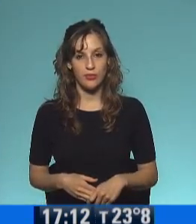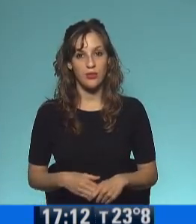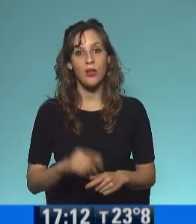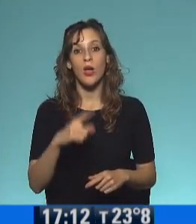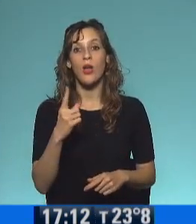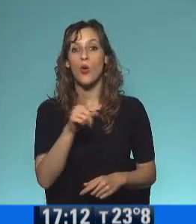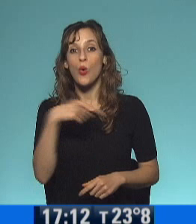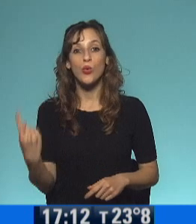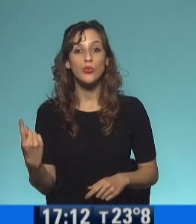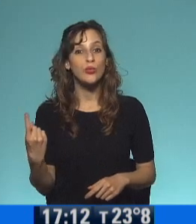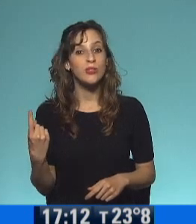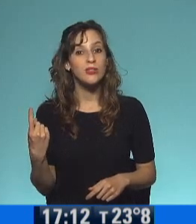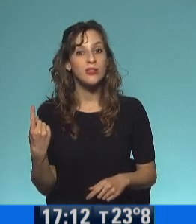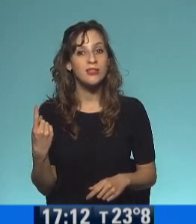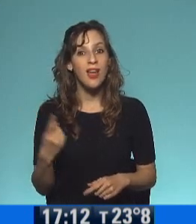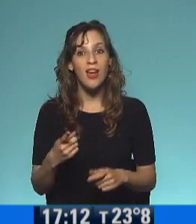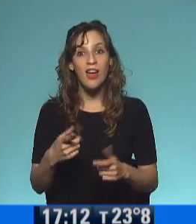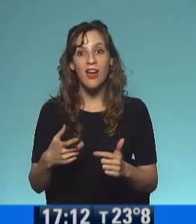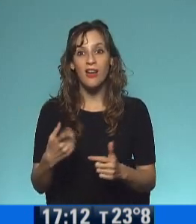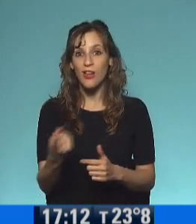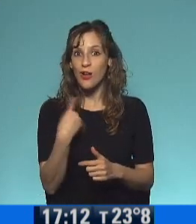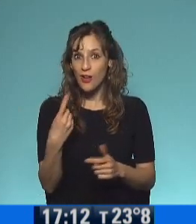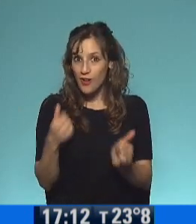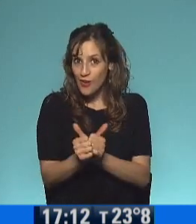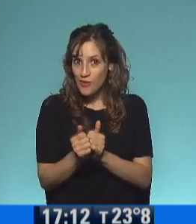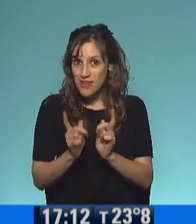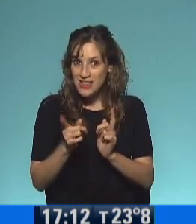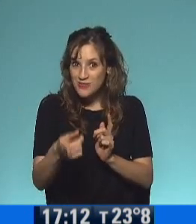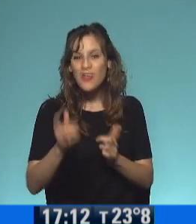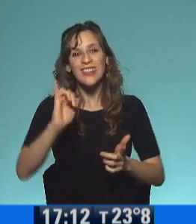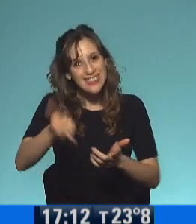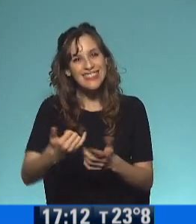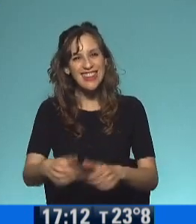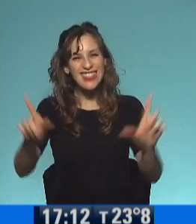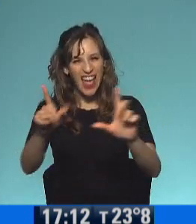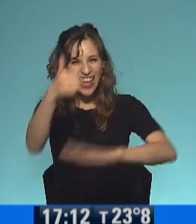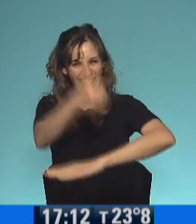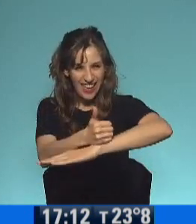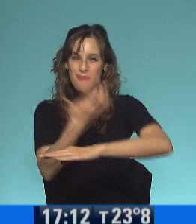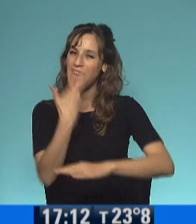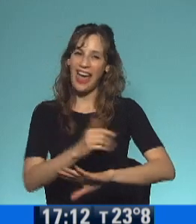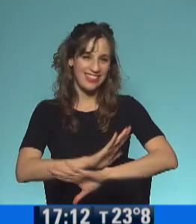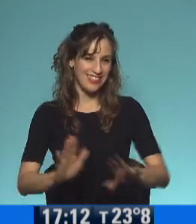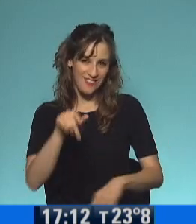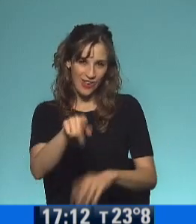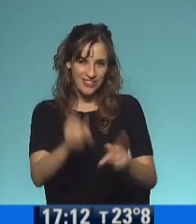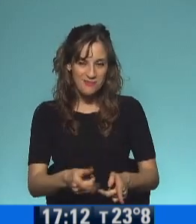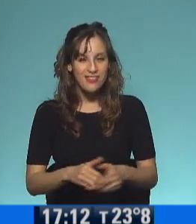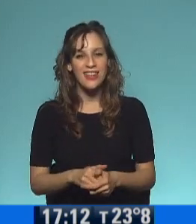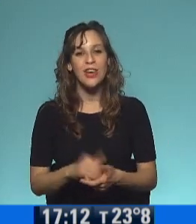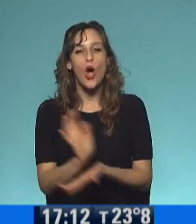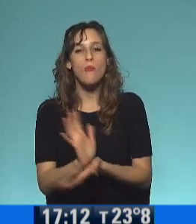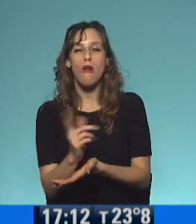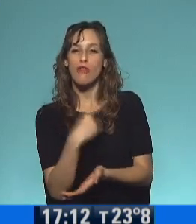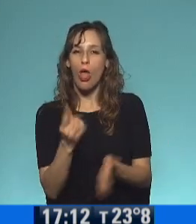otra. ¡Ay, canchera con nosotros, Agu! Y sí, esas son las fotos que también nos gusta recibir. Ahí canchera. Claro que sí. Como si estuviéramos todos y